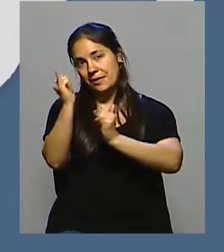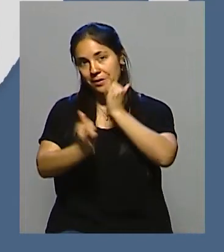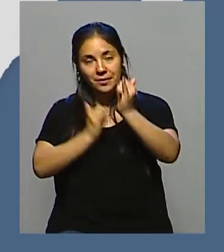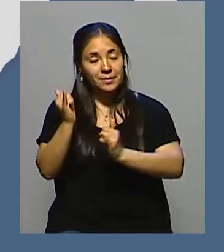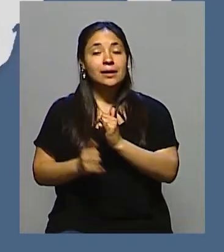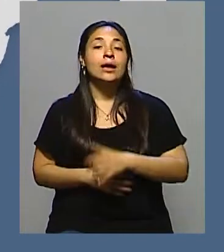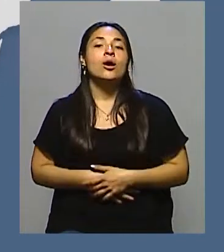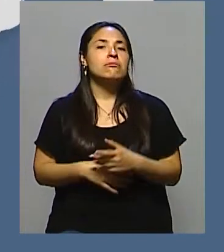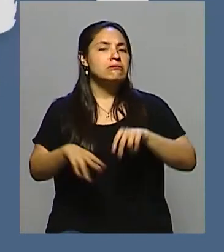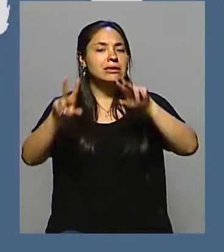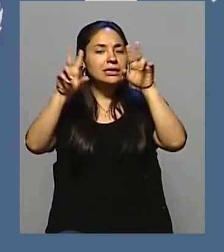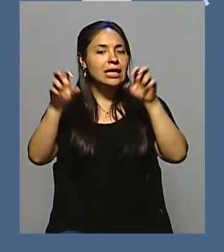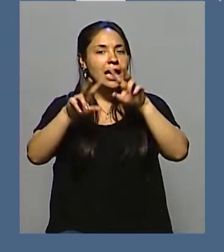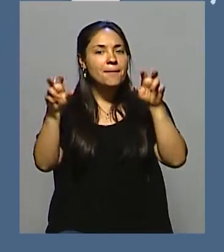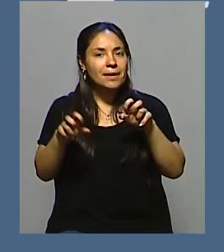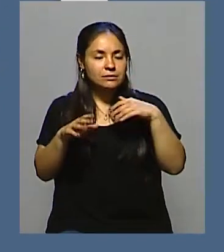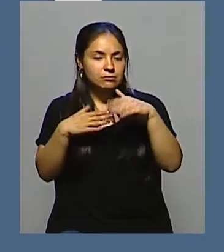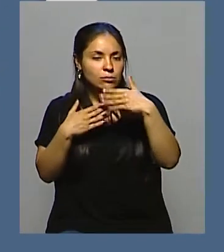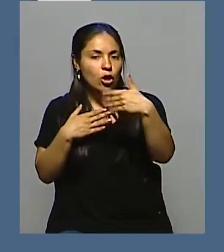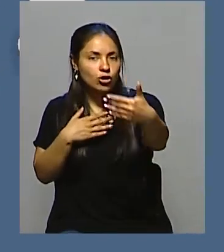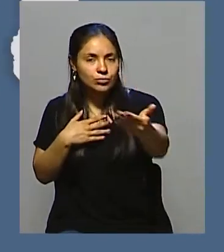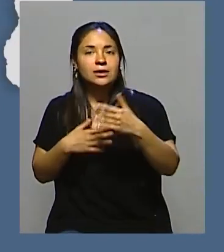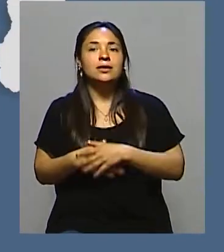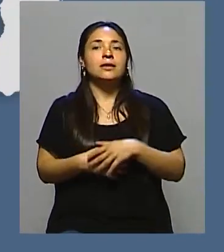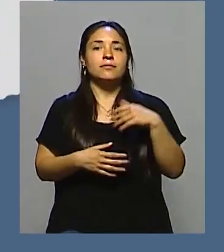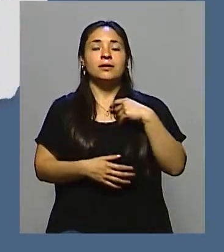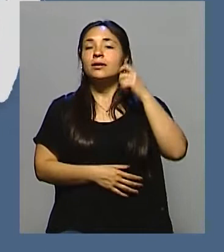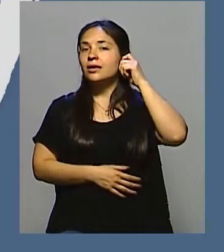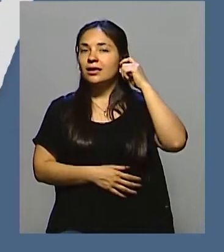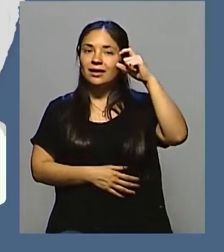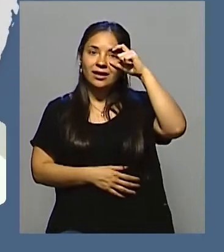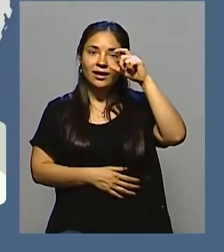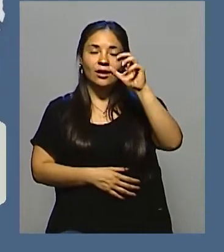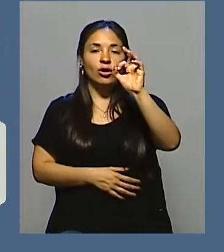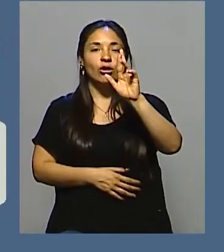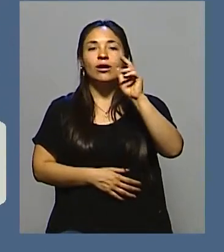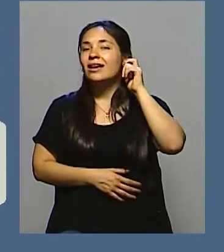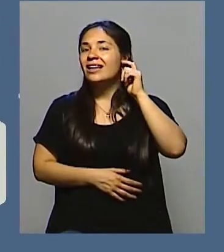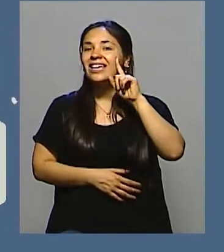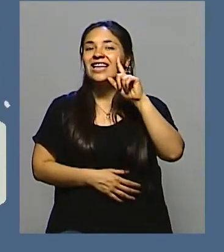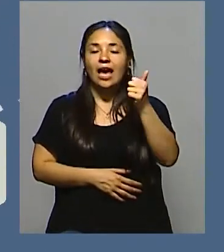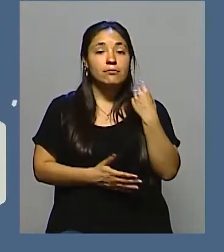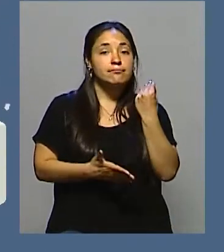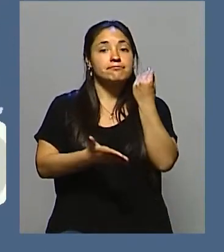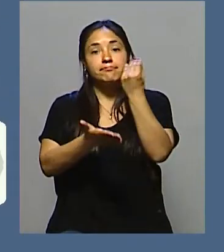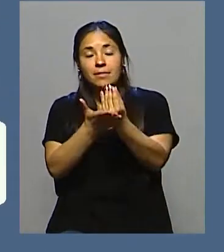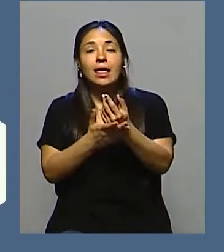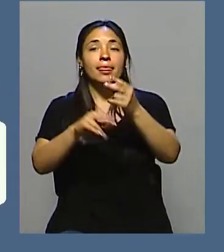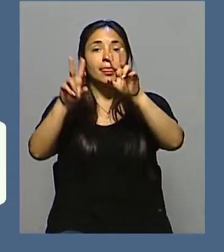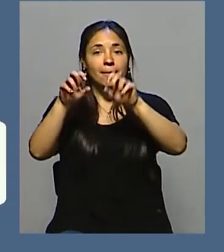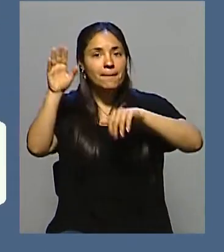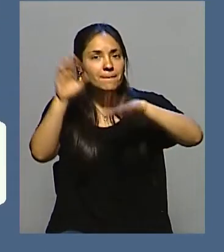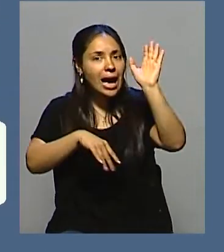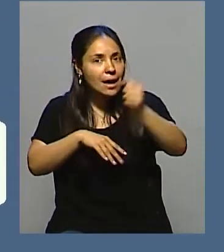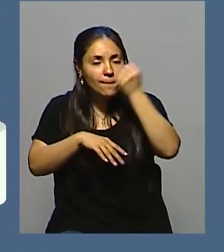temas que próximamente, cuando asuma el gobierno de Giorgia Meloni, se van a tratar primero? ¿Cuáles son los temas más importantes que van a ocupar la